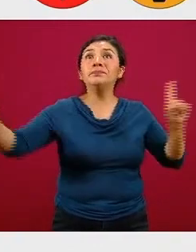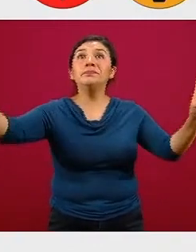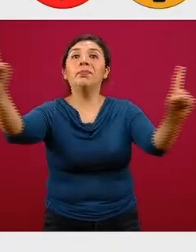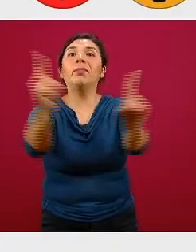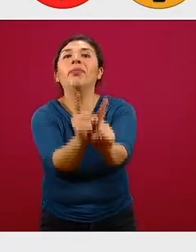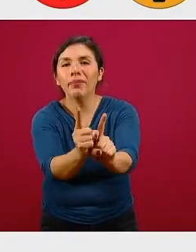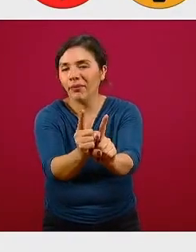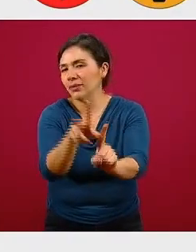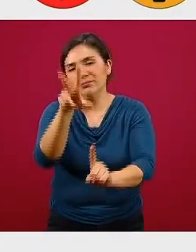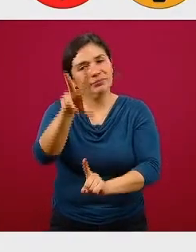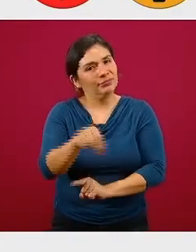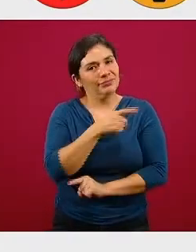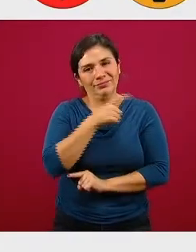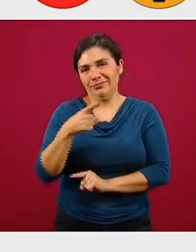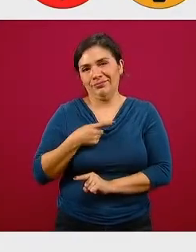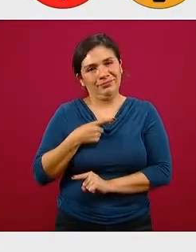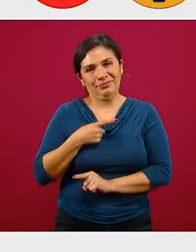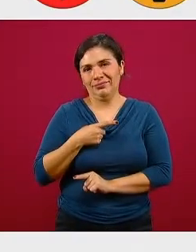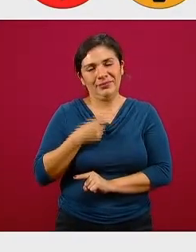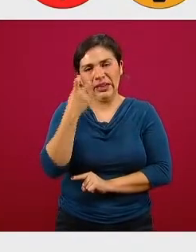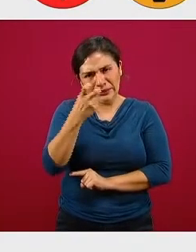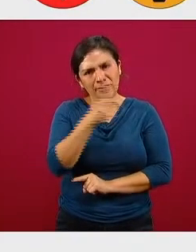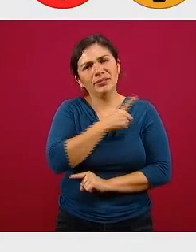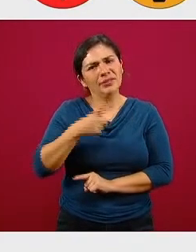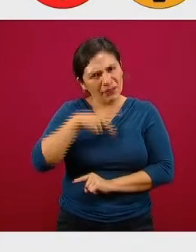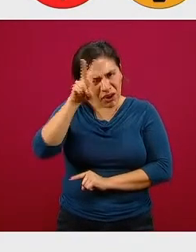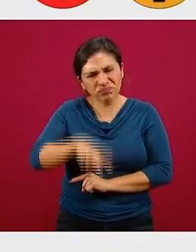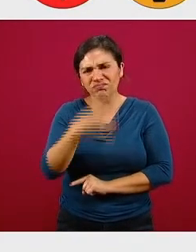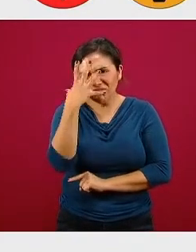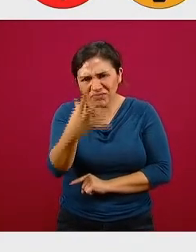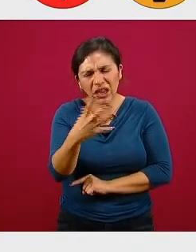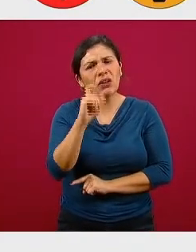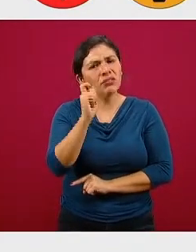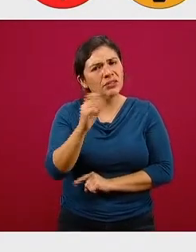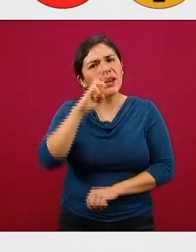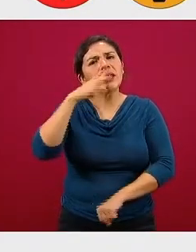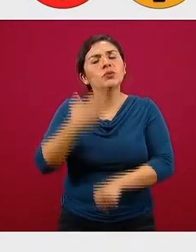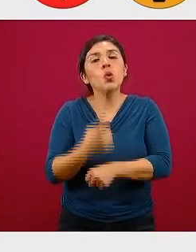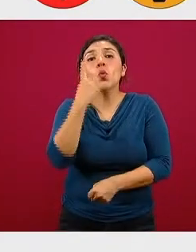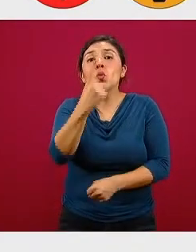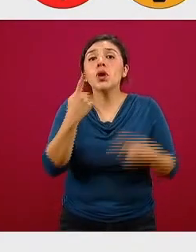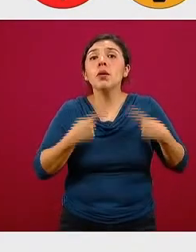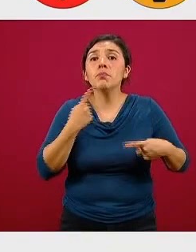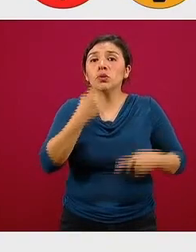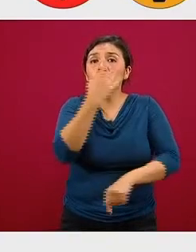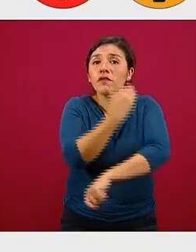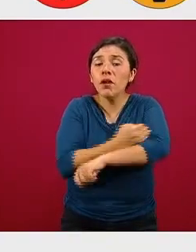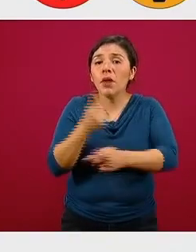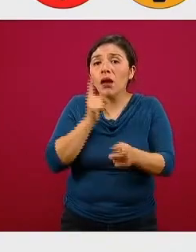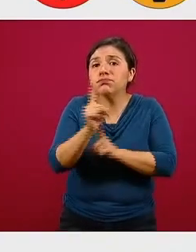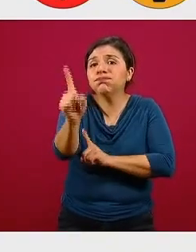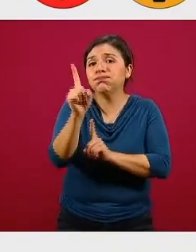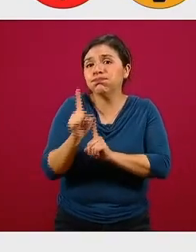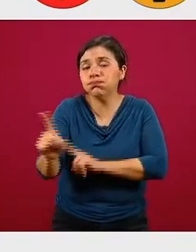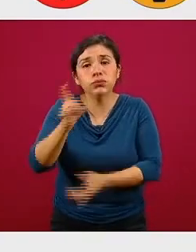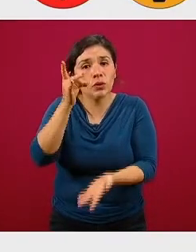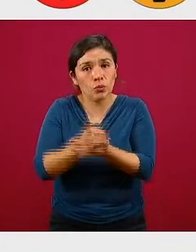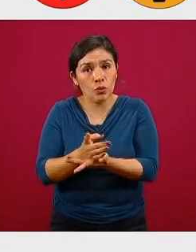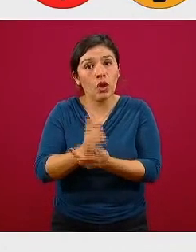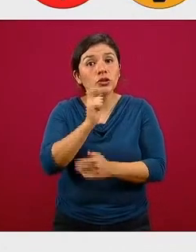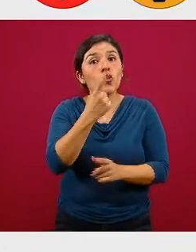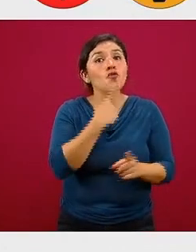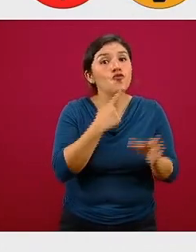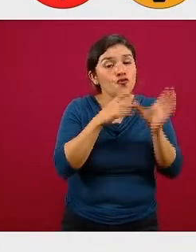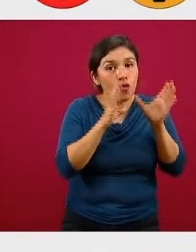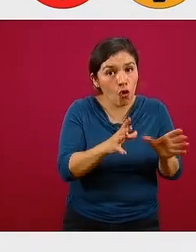saliendo como familia. Hay que ser honestos y hay que hacer una sola persona por familia. En semáforo